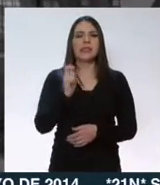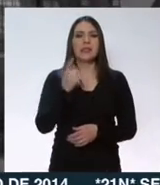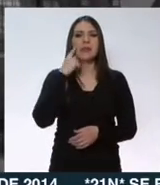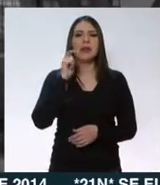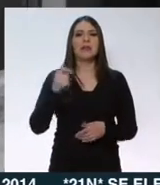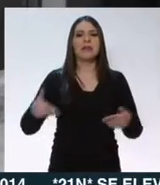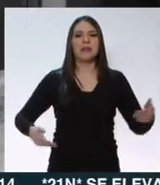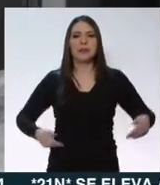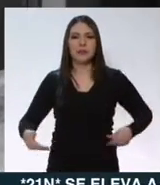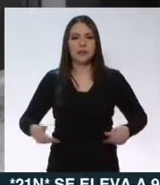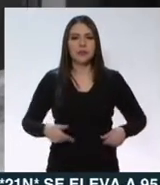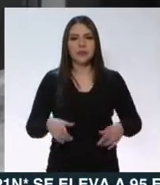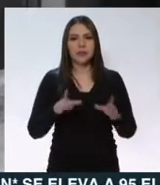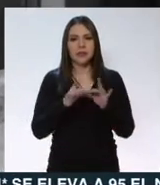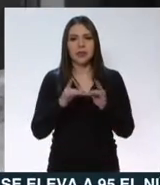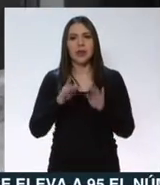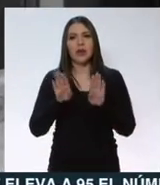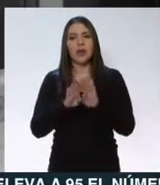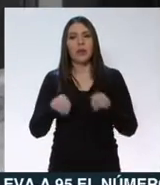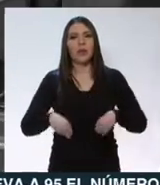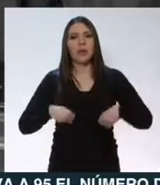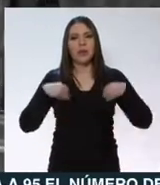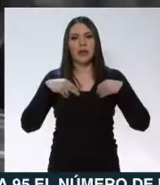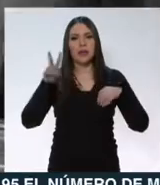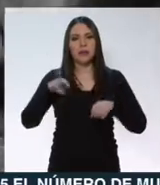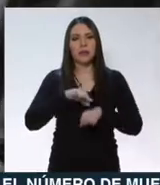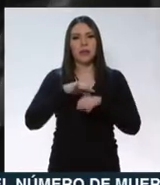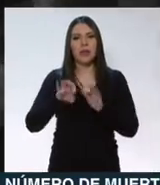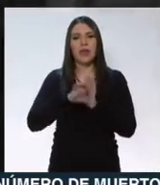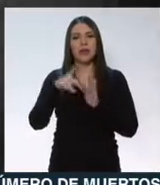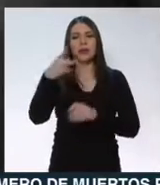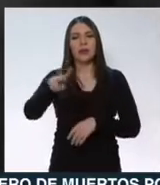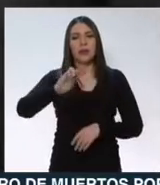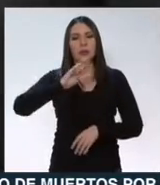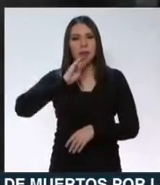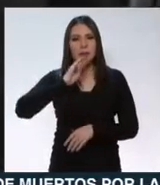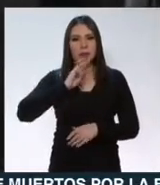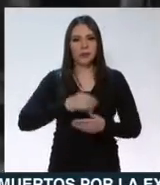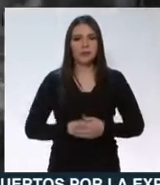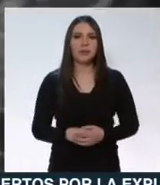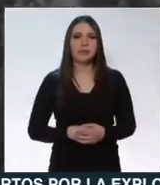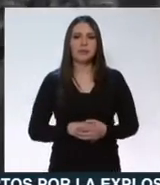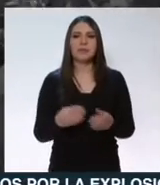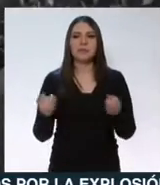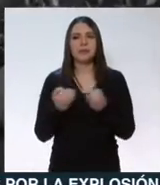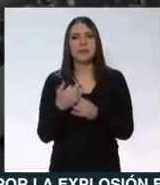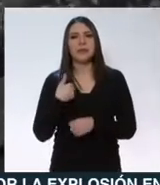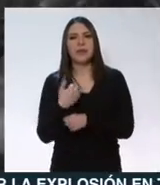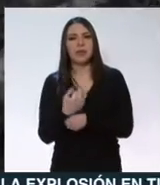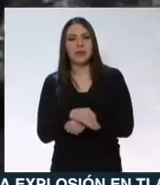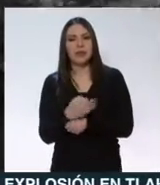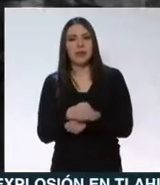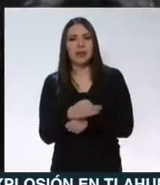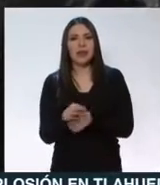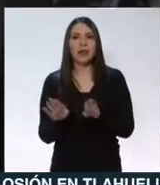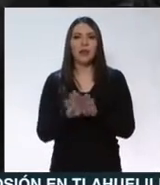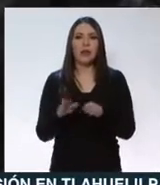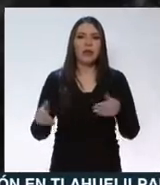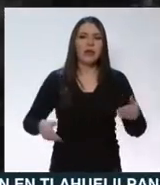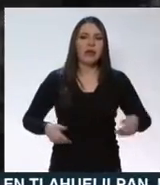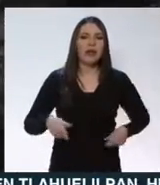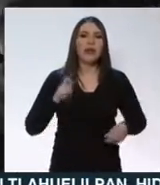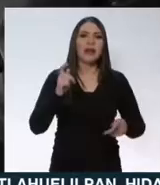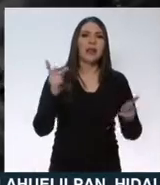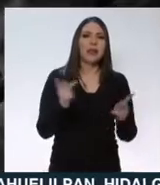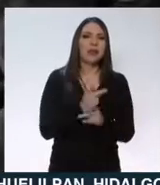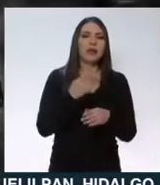representar, pues tienen un referente en la vida real, en este caso su mamá. Y también hice una improvisación alrededor un poco de la circunstancia